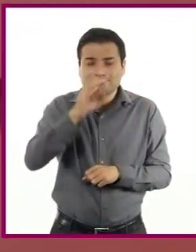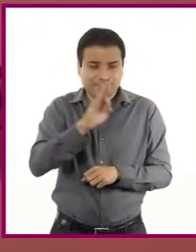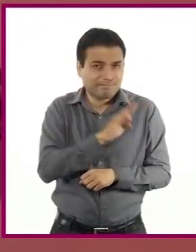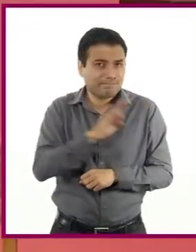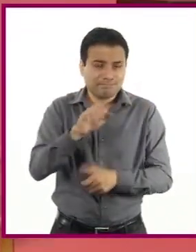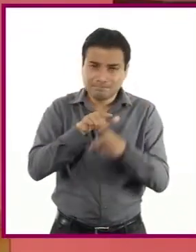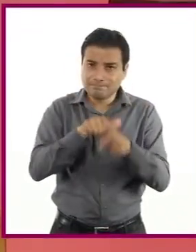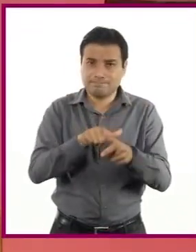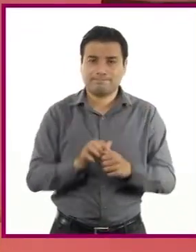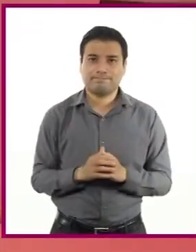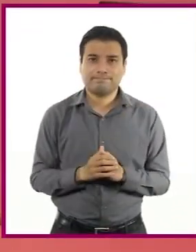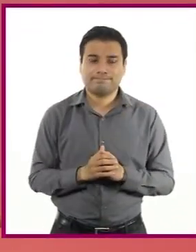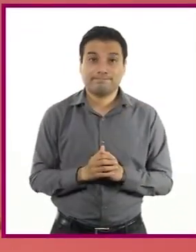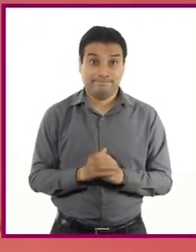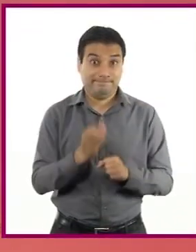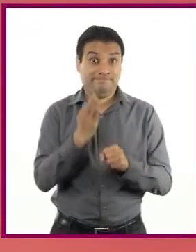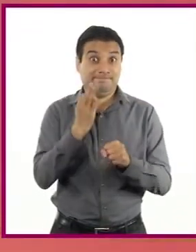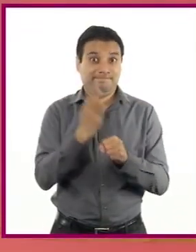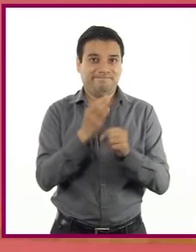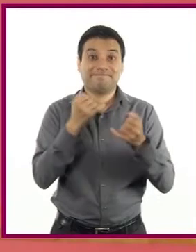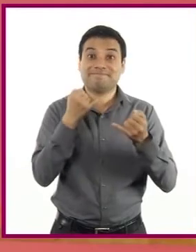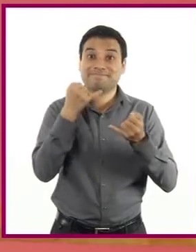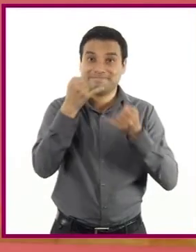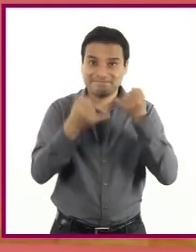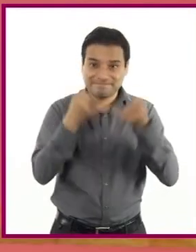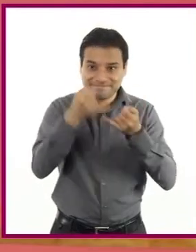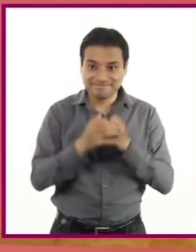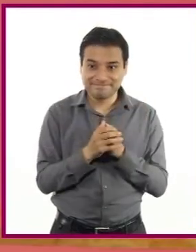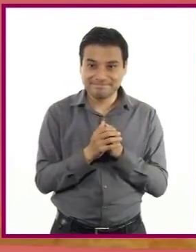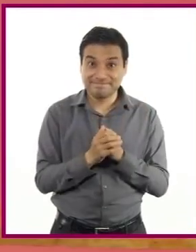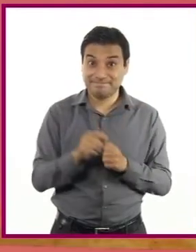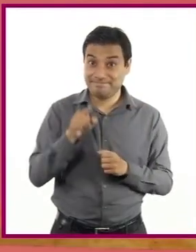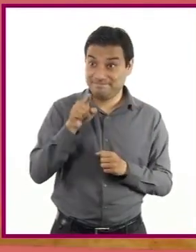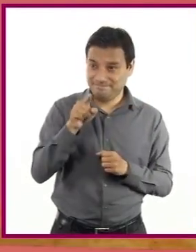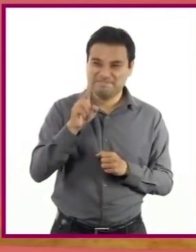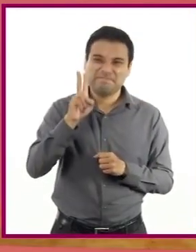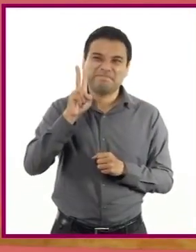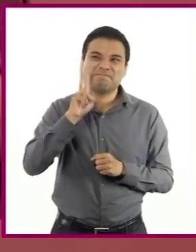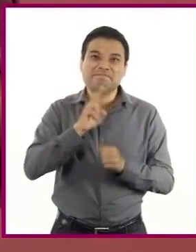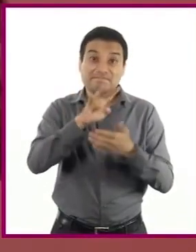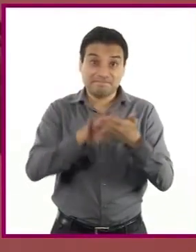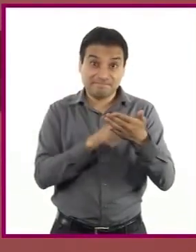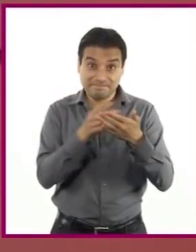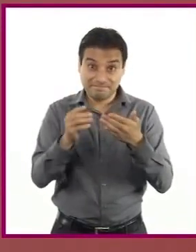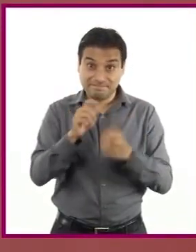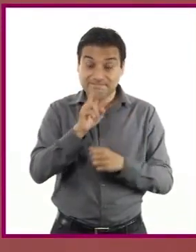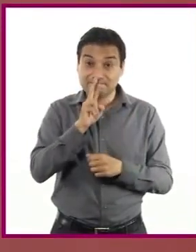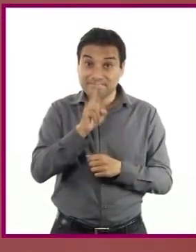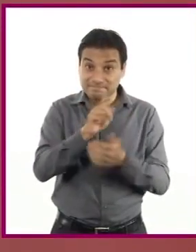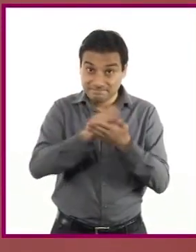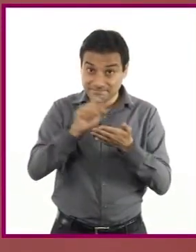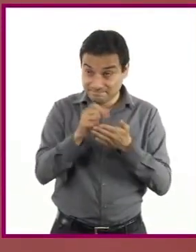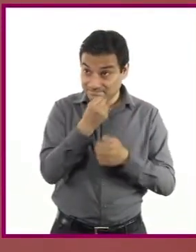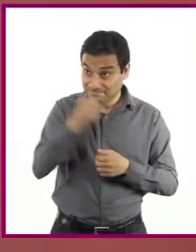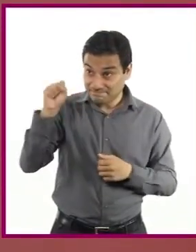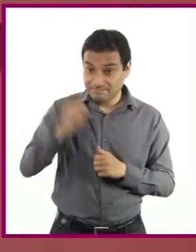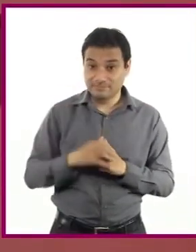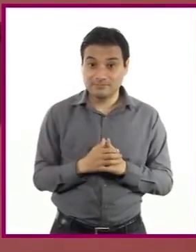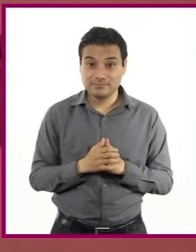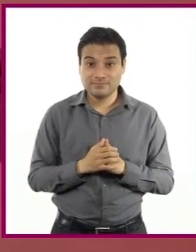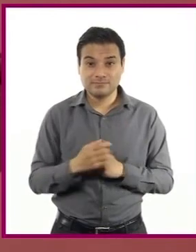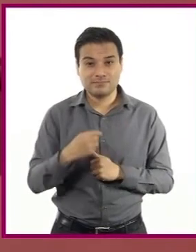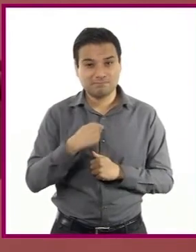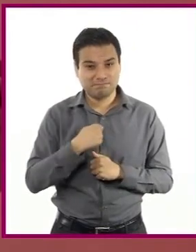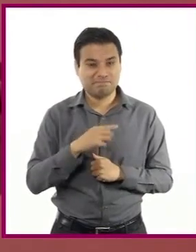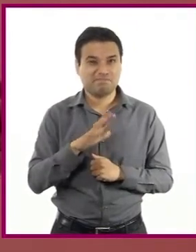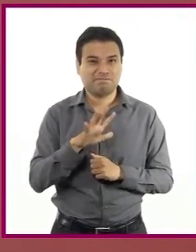determine. Llegó el momento de jugar, maestra Irma. ¿Qué tan hábil es para resolver crucigramas? Pues la verdad no